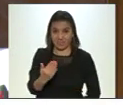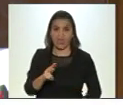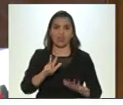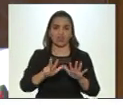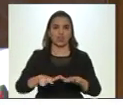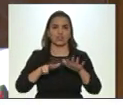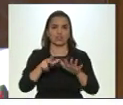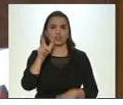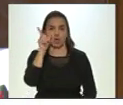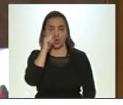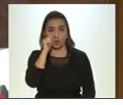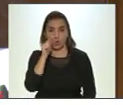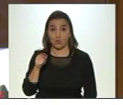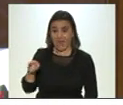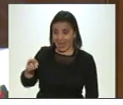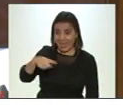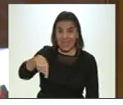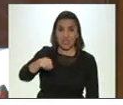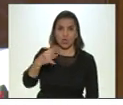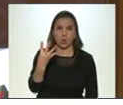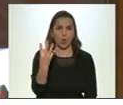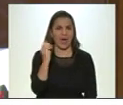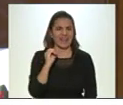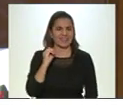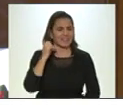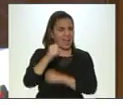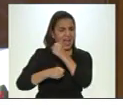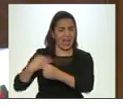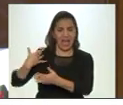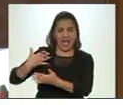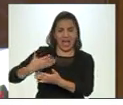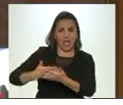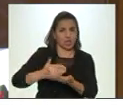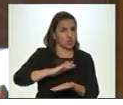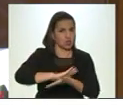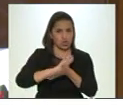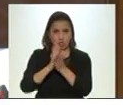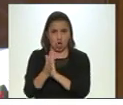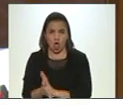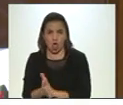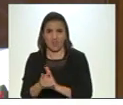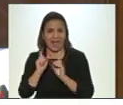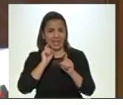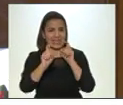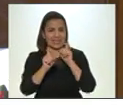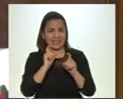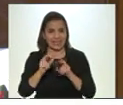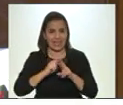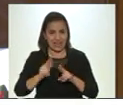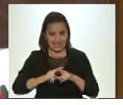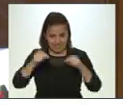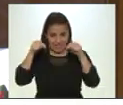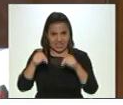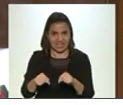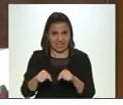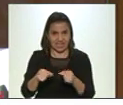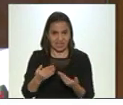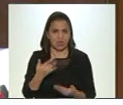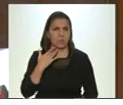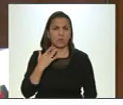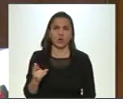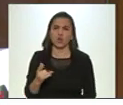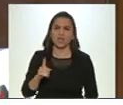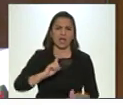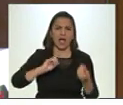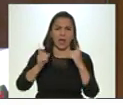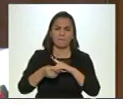años cómplices de todas las demandas y de todas las críticas que ustedes mismos realizan en este minuto. ¿Por qué no hemos cambiado